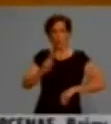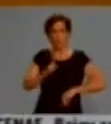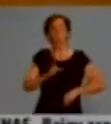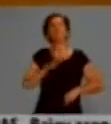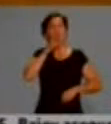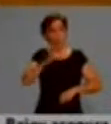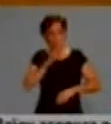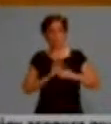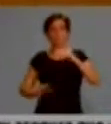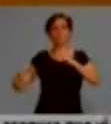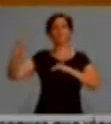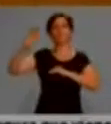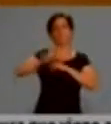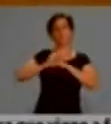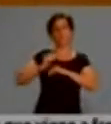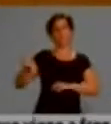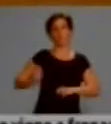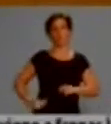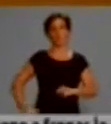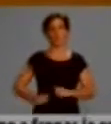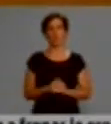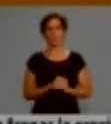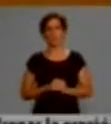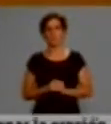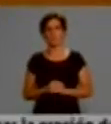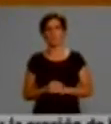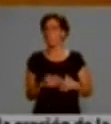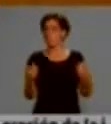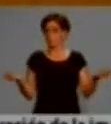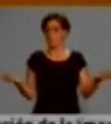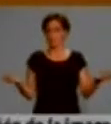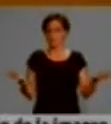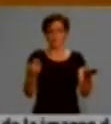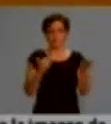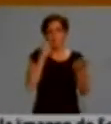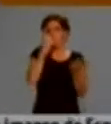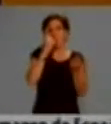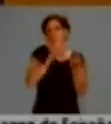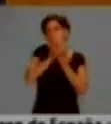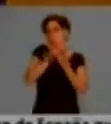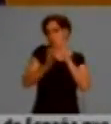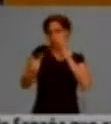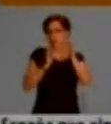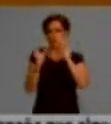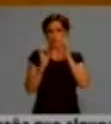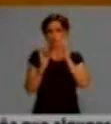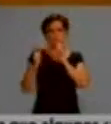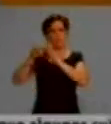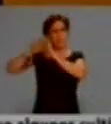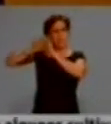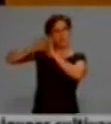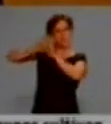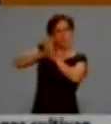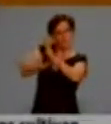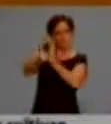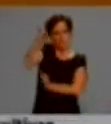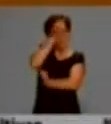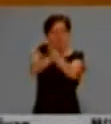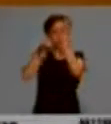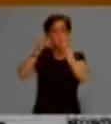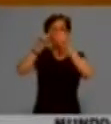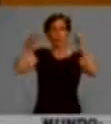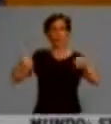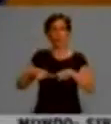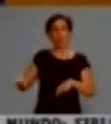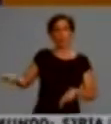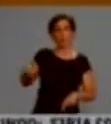B. Sí, un medio de comunicación acaba de describir los avatares de la nómina